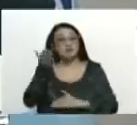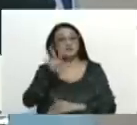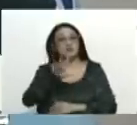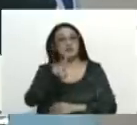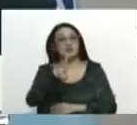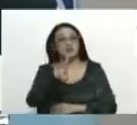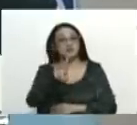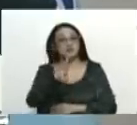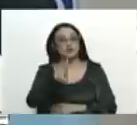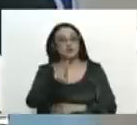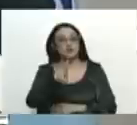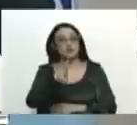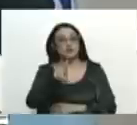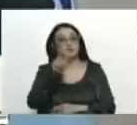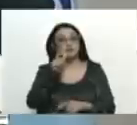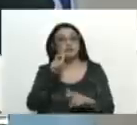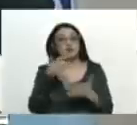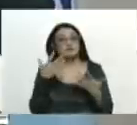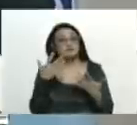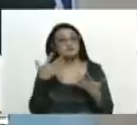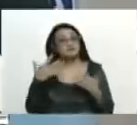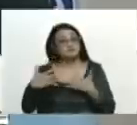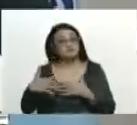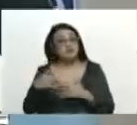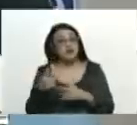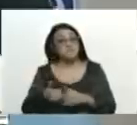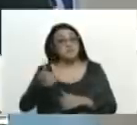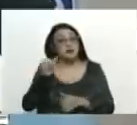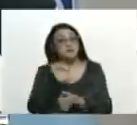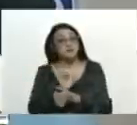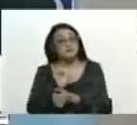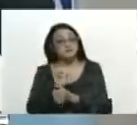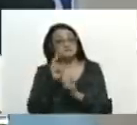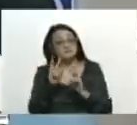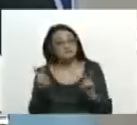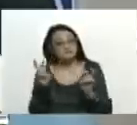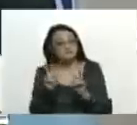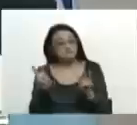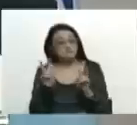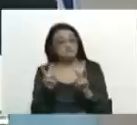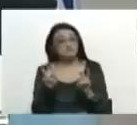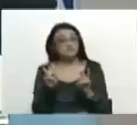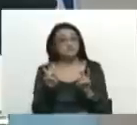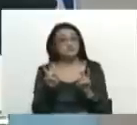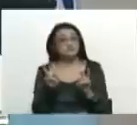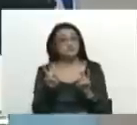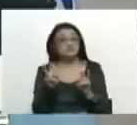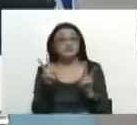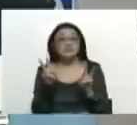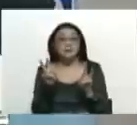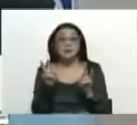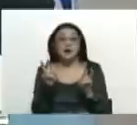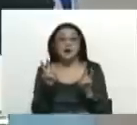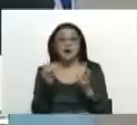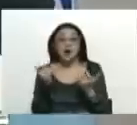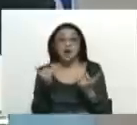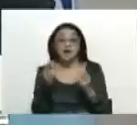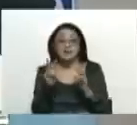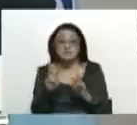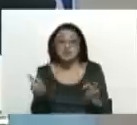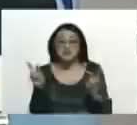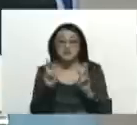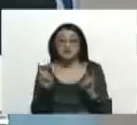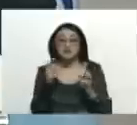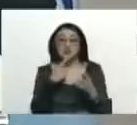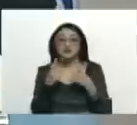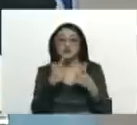51 y pudieran venir otras detenciones obviamente porque dentro de la fase de investigación Nosotros hemos